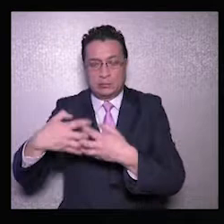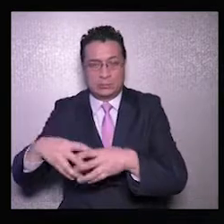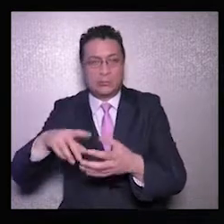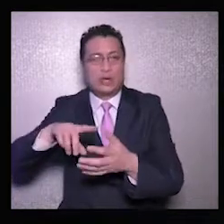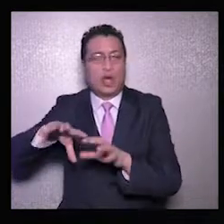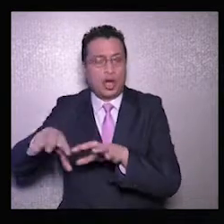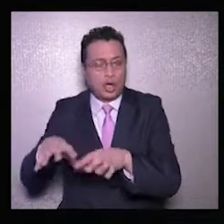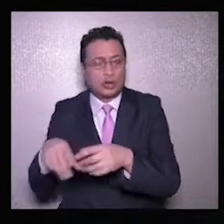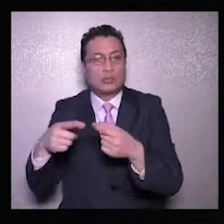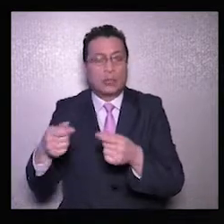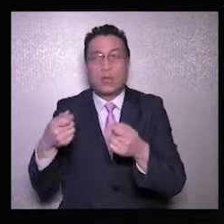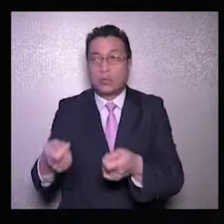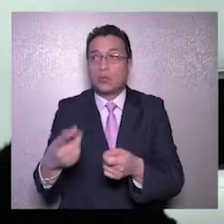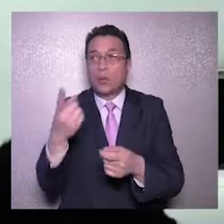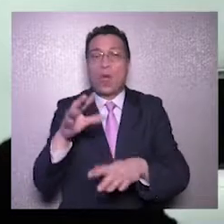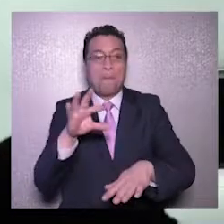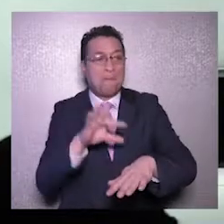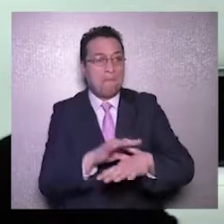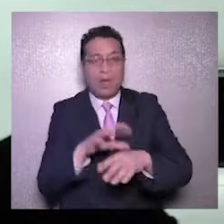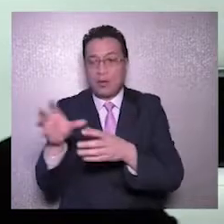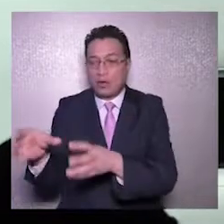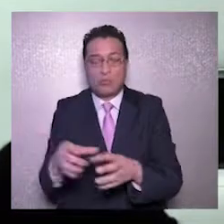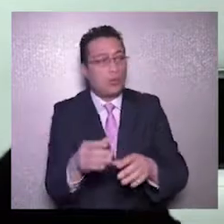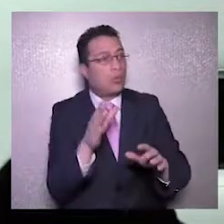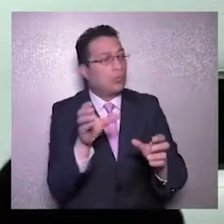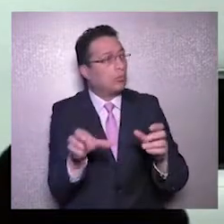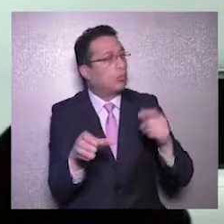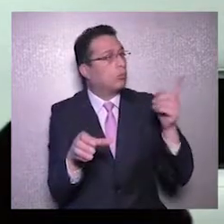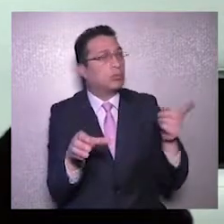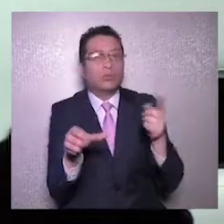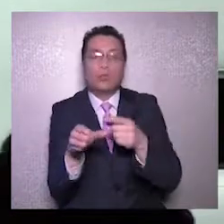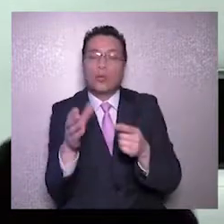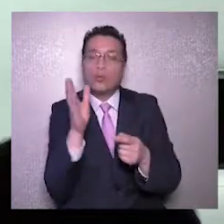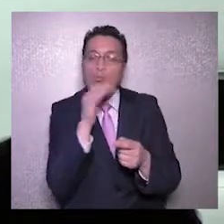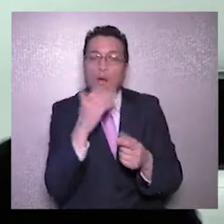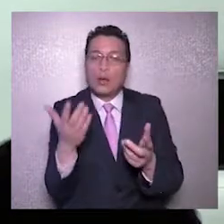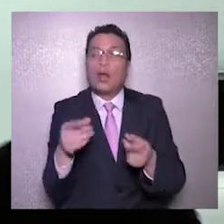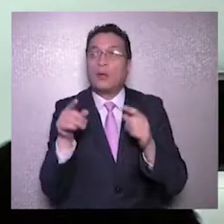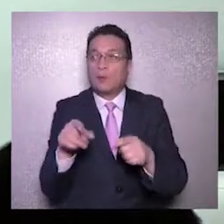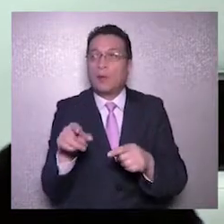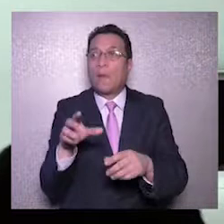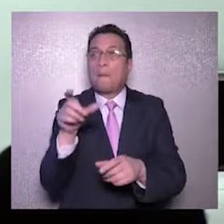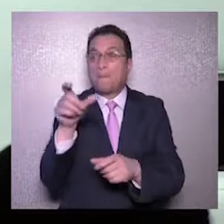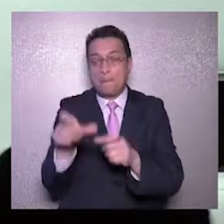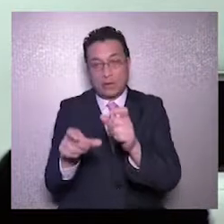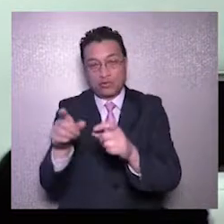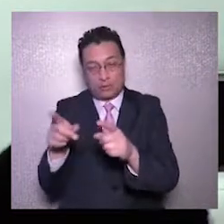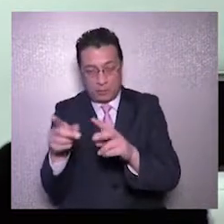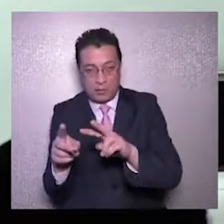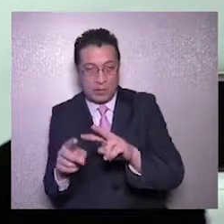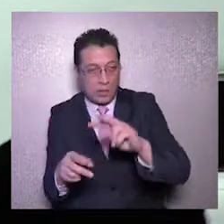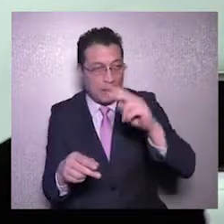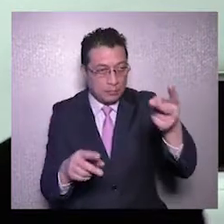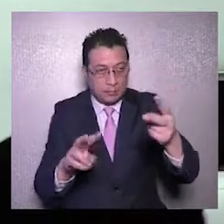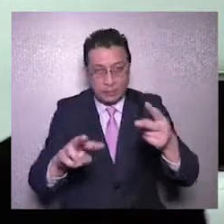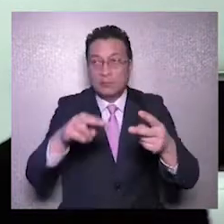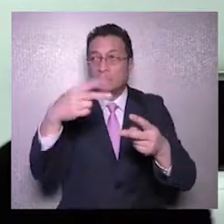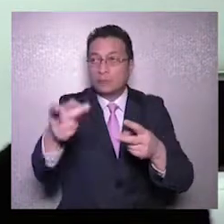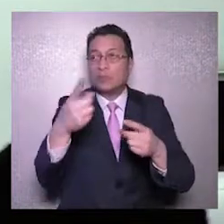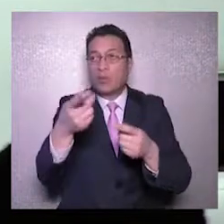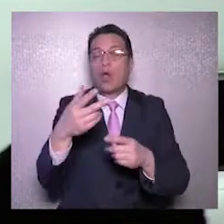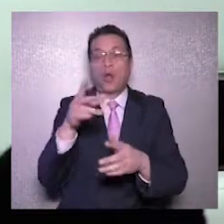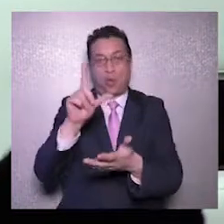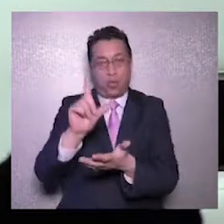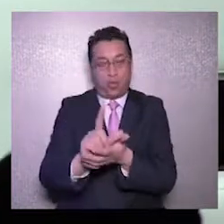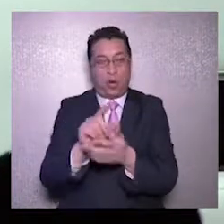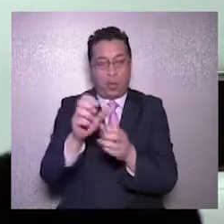tienen el médico que lo va a ocupar, en vez de trasladar a los pacientes para que exista el lugar donde ese